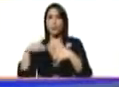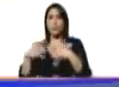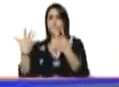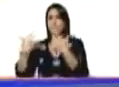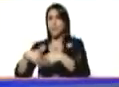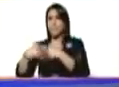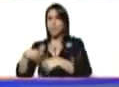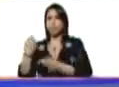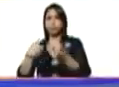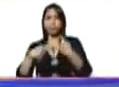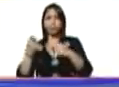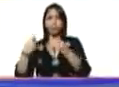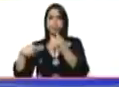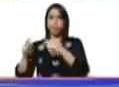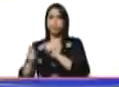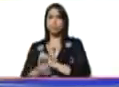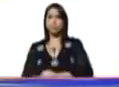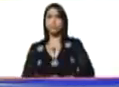industriales, comerciantes,